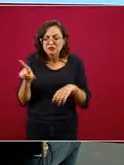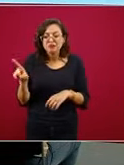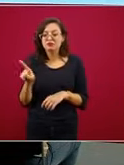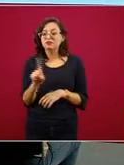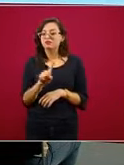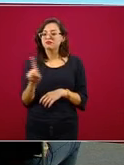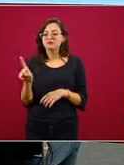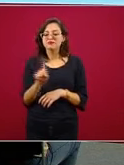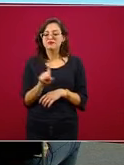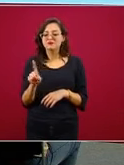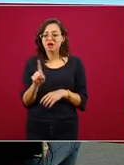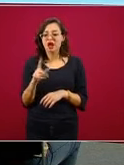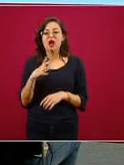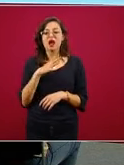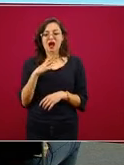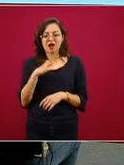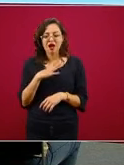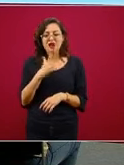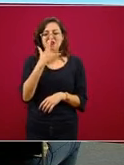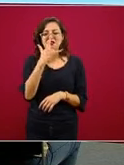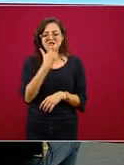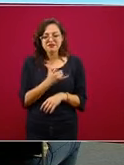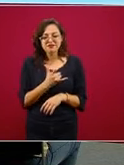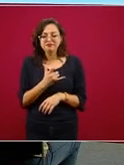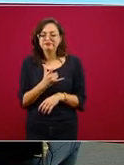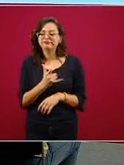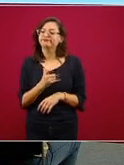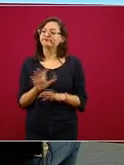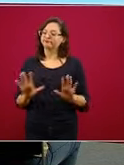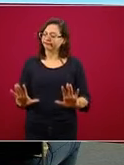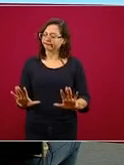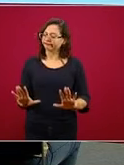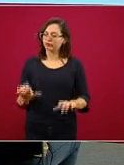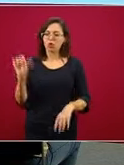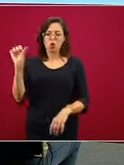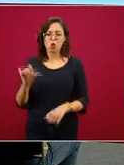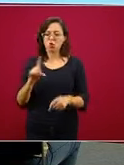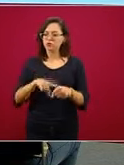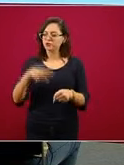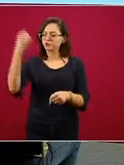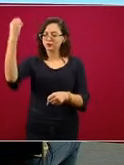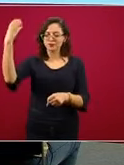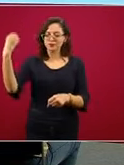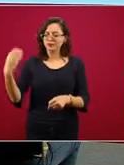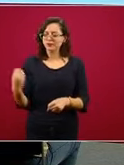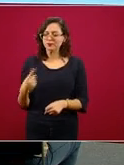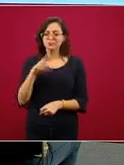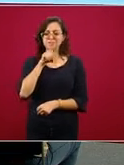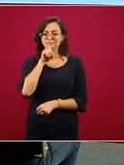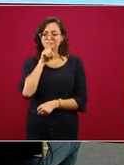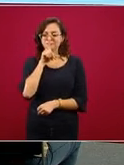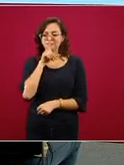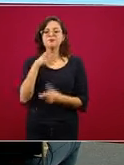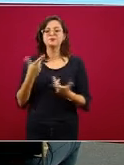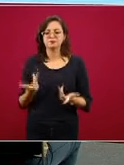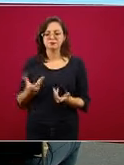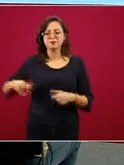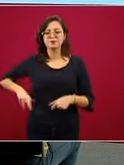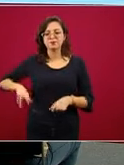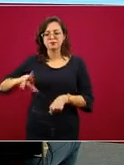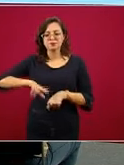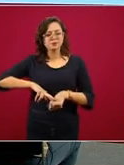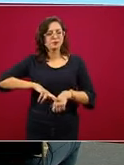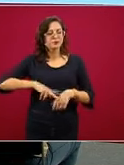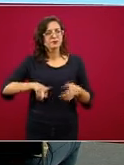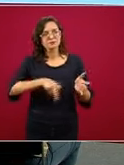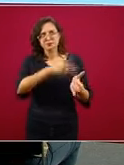no, que hay inconsistencias. Entonces, hoy no vamos a presentar el semáforo y vamos a evaluar y vamos a replaticar con las entidades